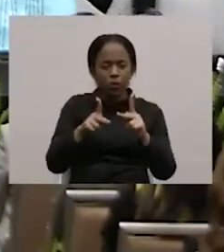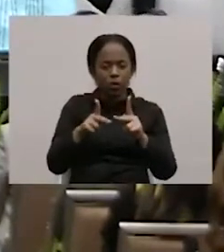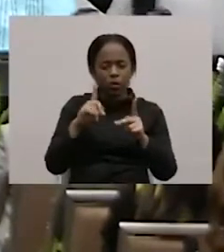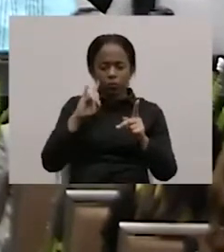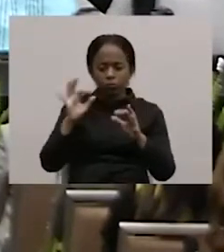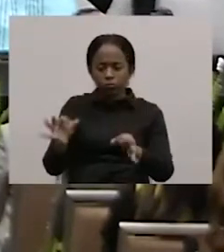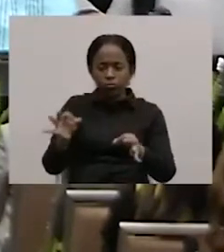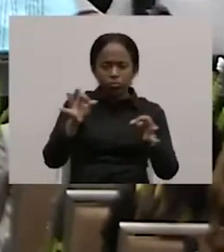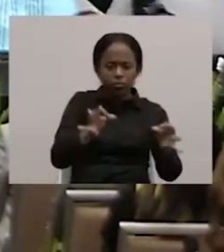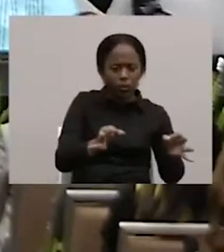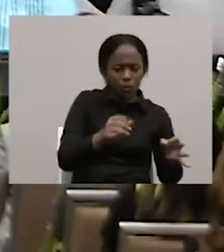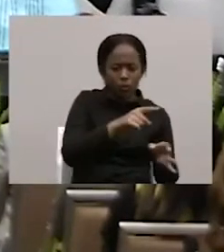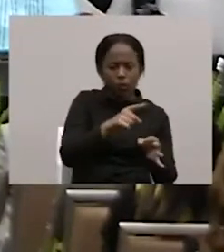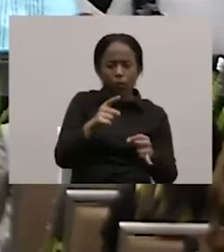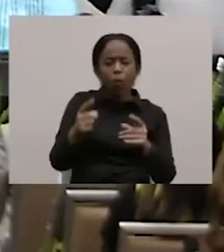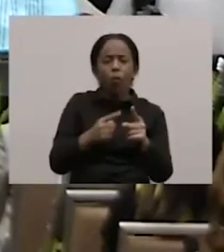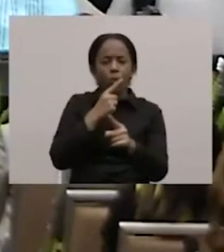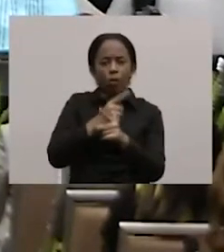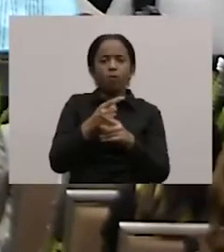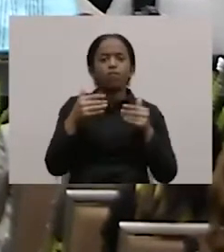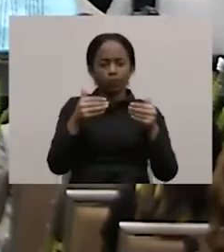tomar decisiones correctas.